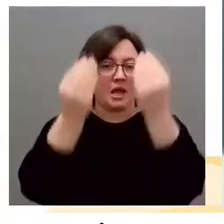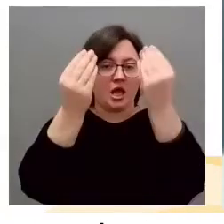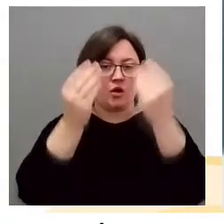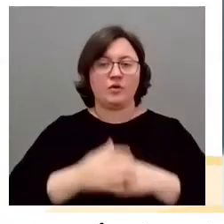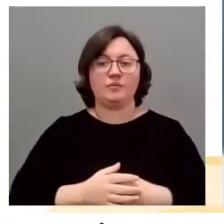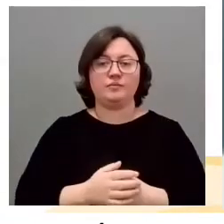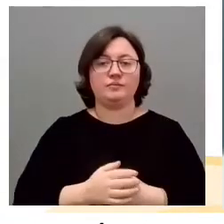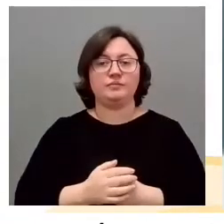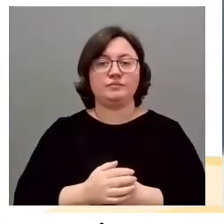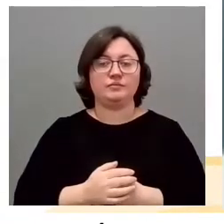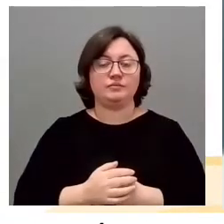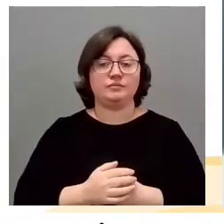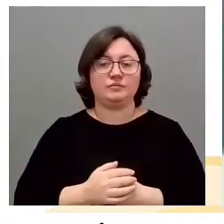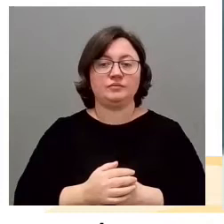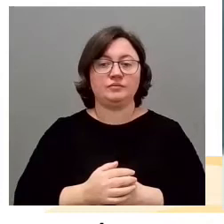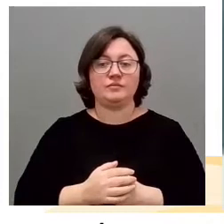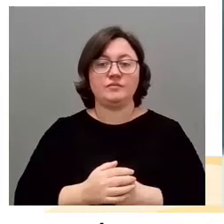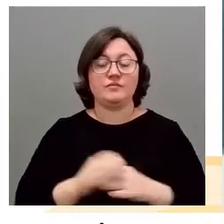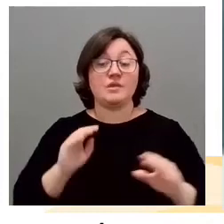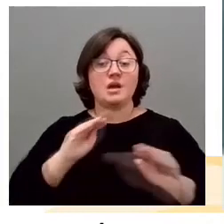la asistencia